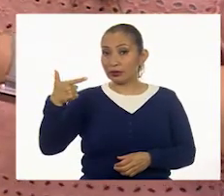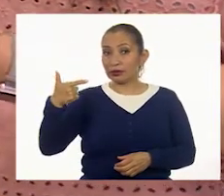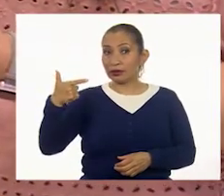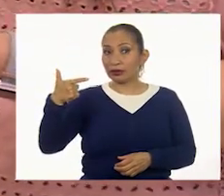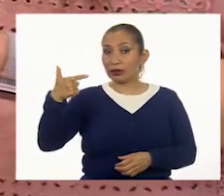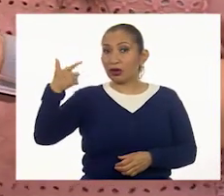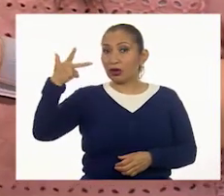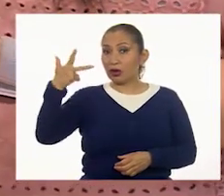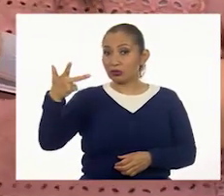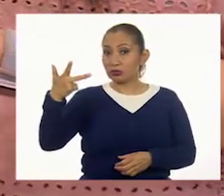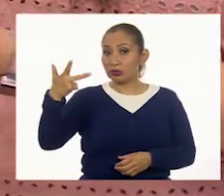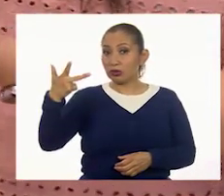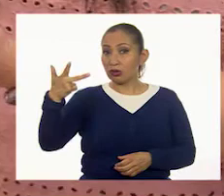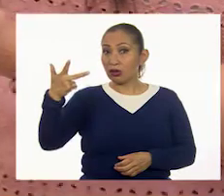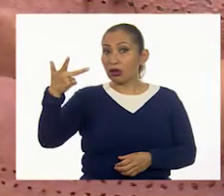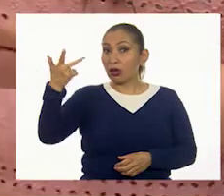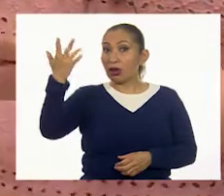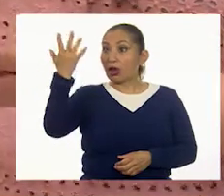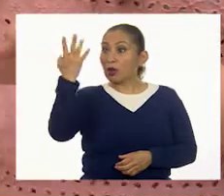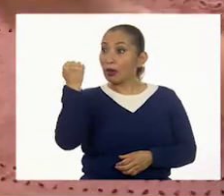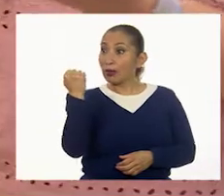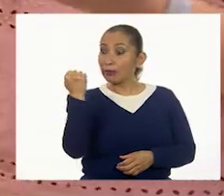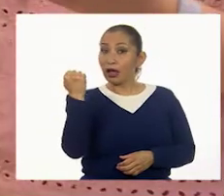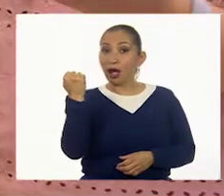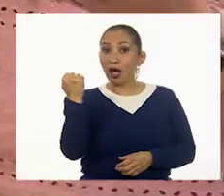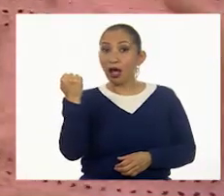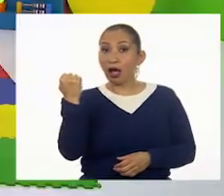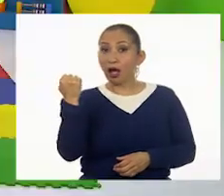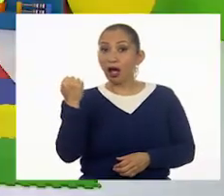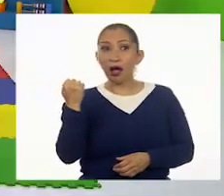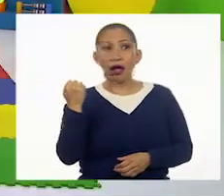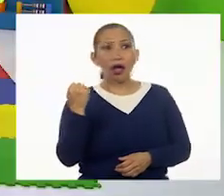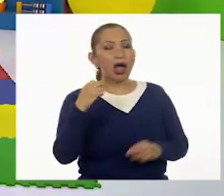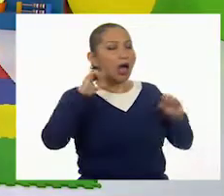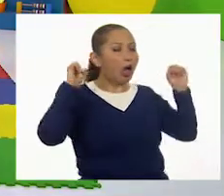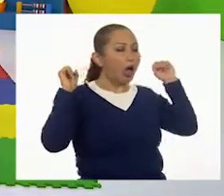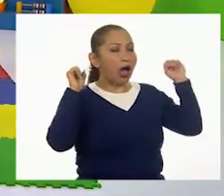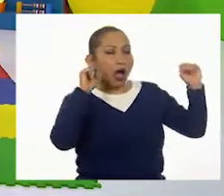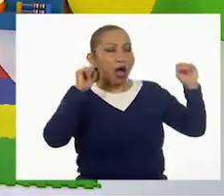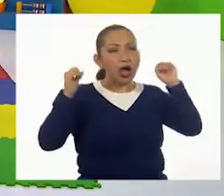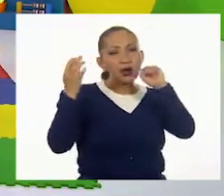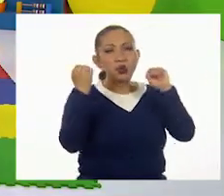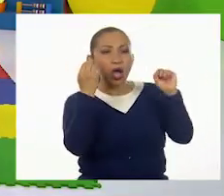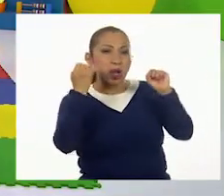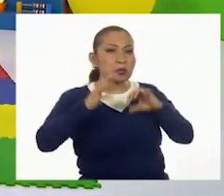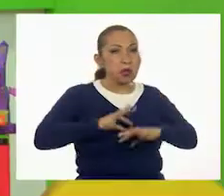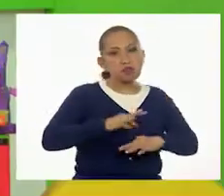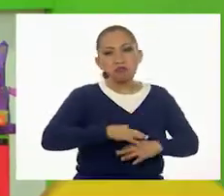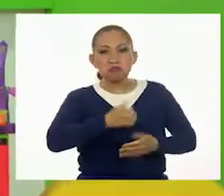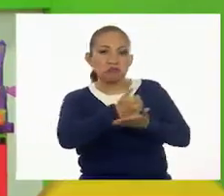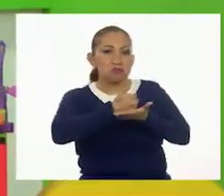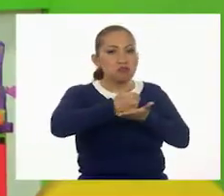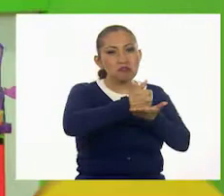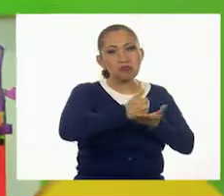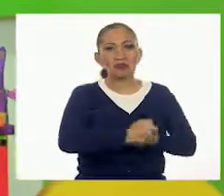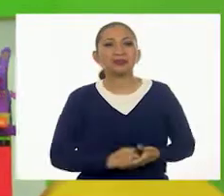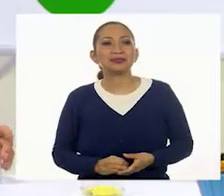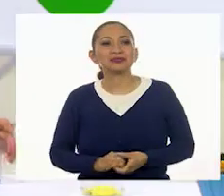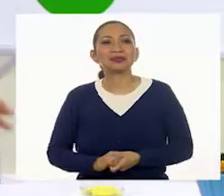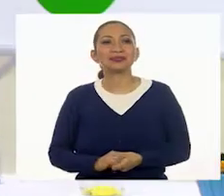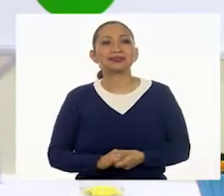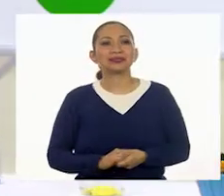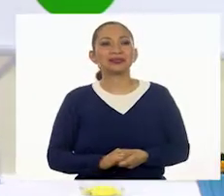siete, ocho, nueve. Son nueve botones azules.